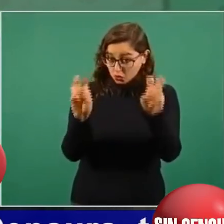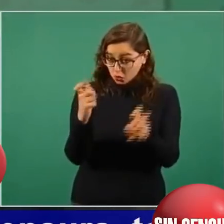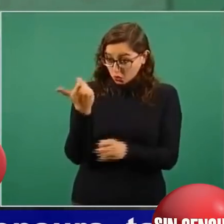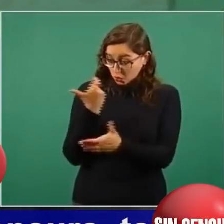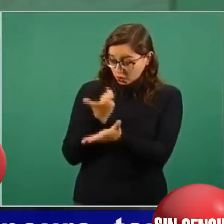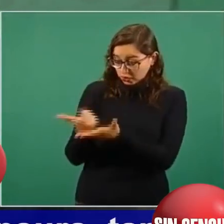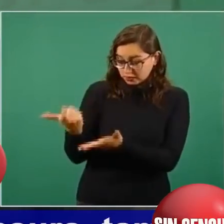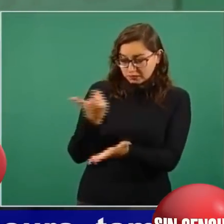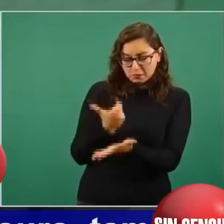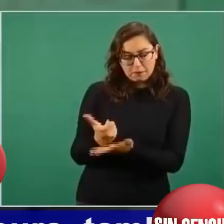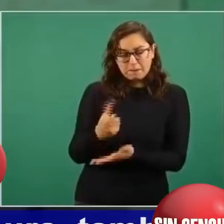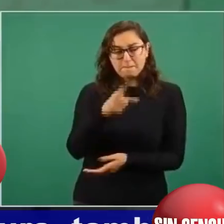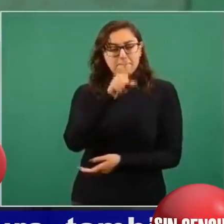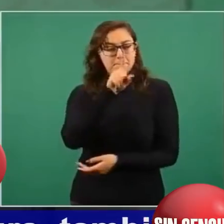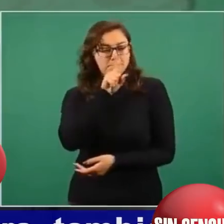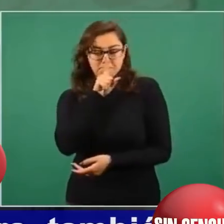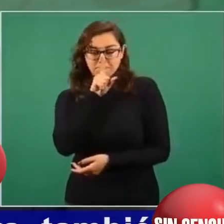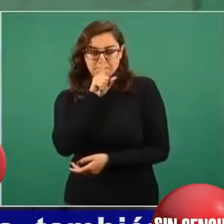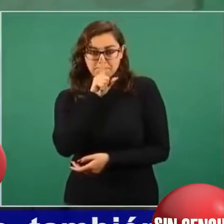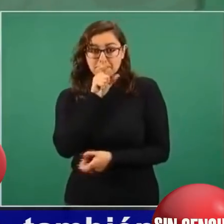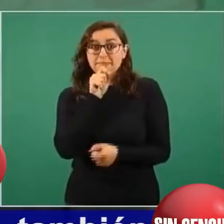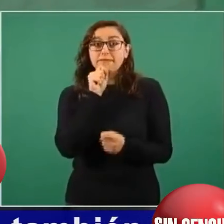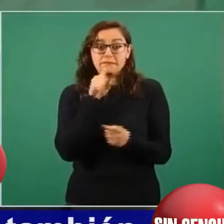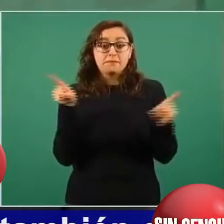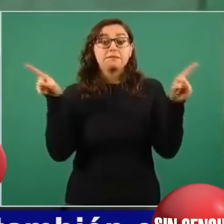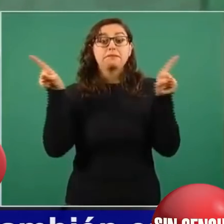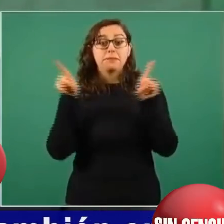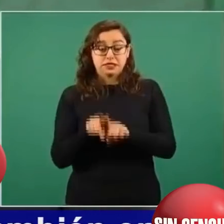Ya no se insulta